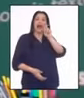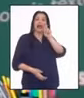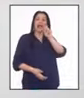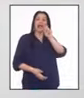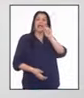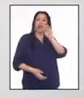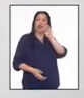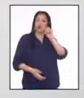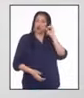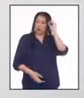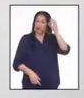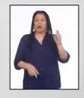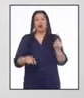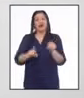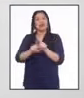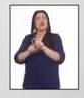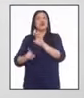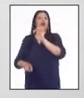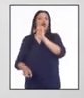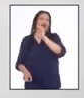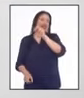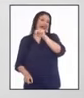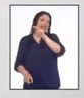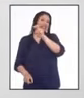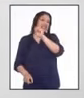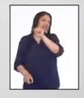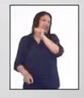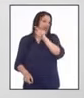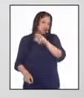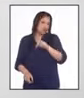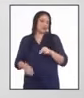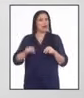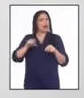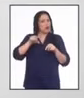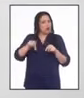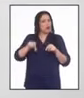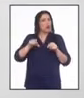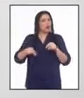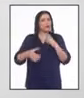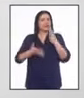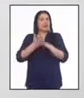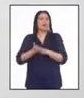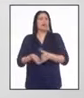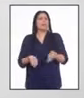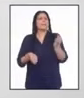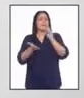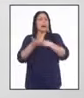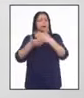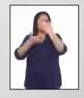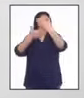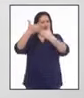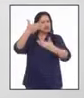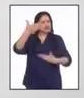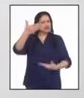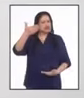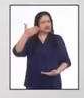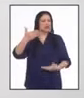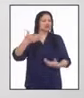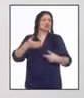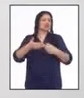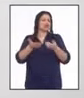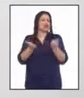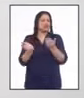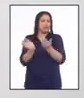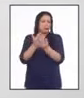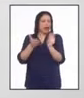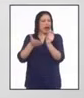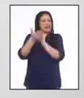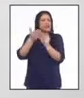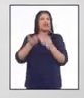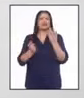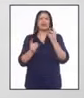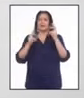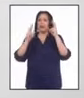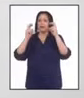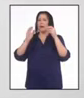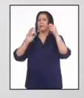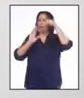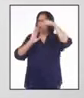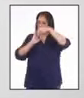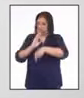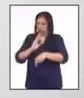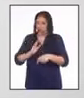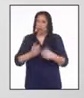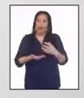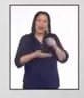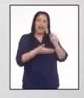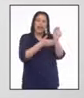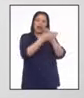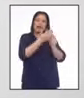ensayo. Generalmente, el ensayo suele ser más extenso que el artículo de opinión y más profundo. El